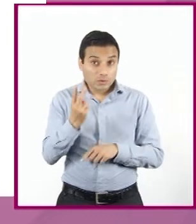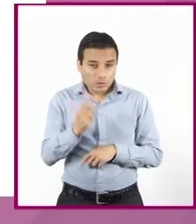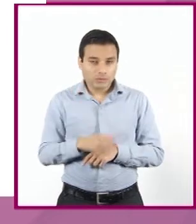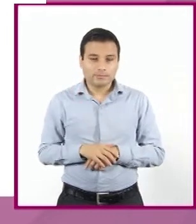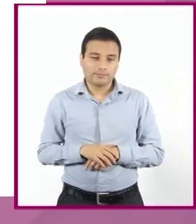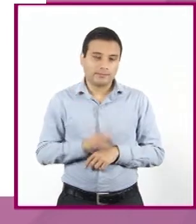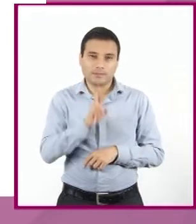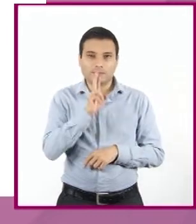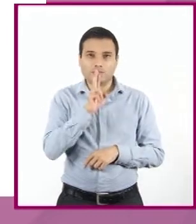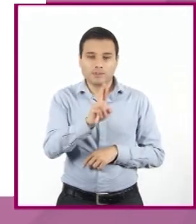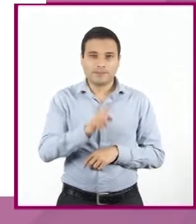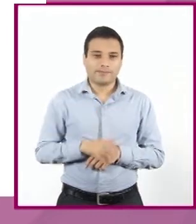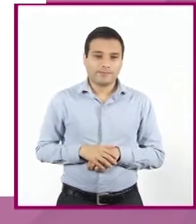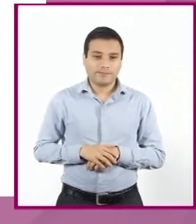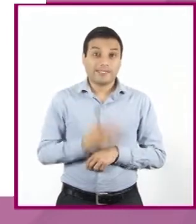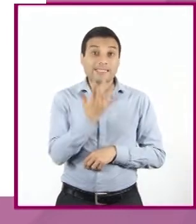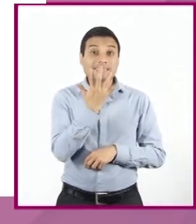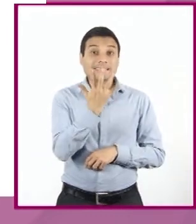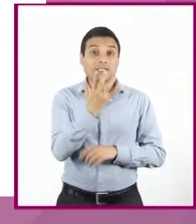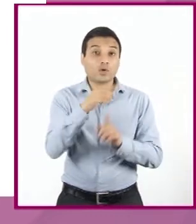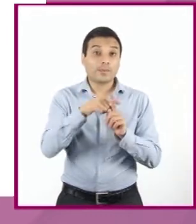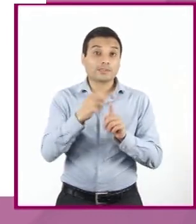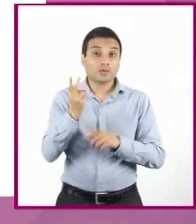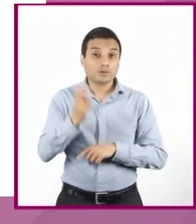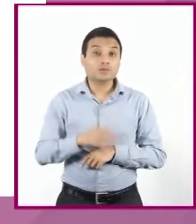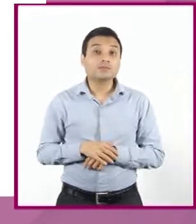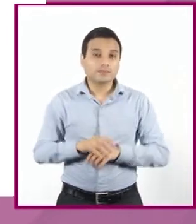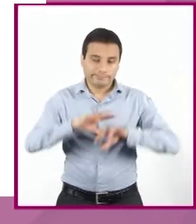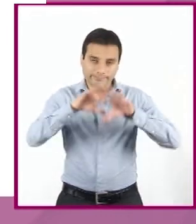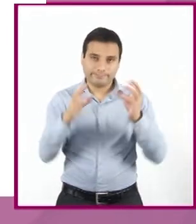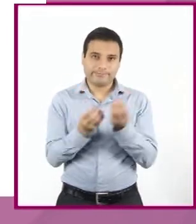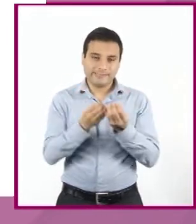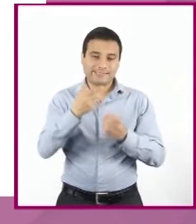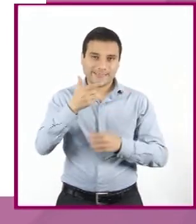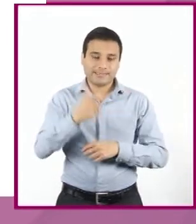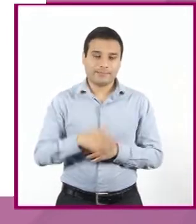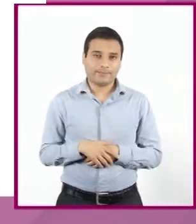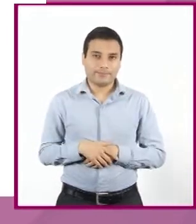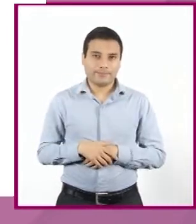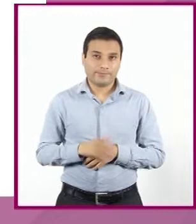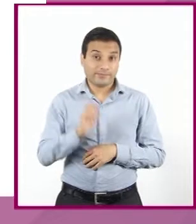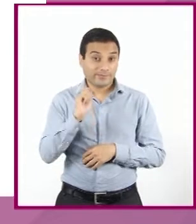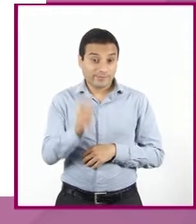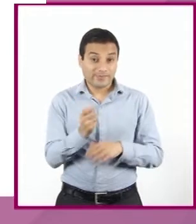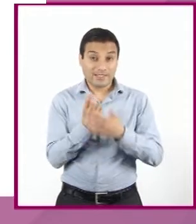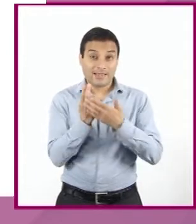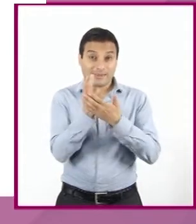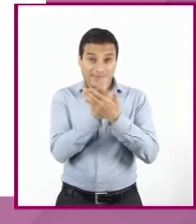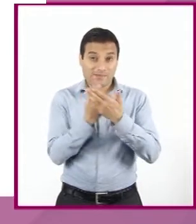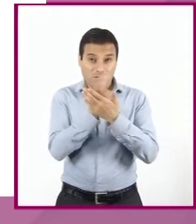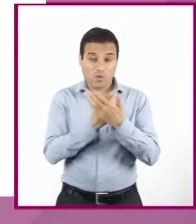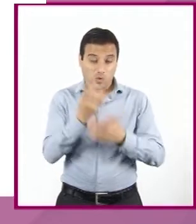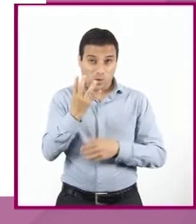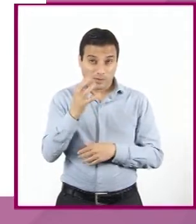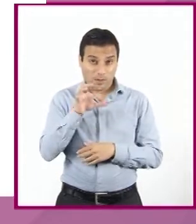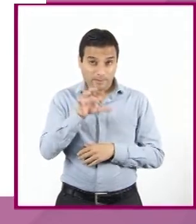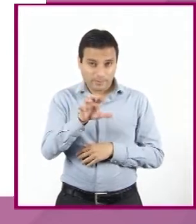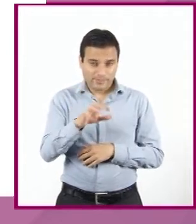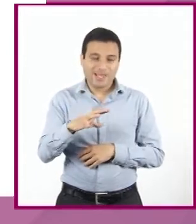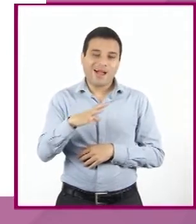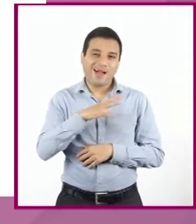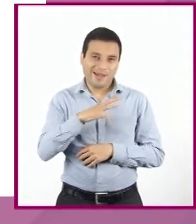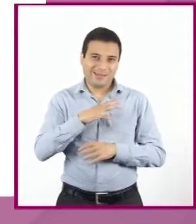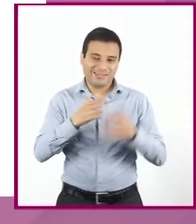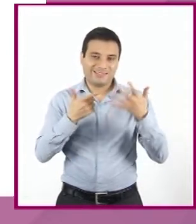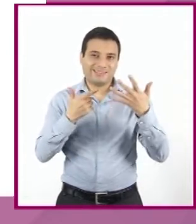que quedaría 5 más 2 igual a 7. Por lo tanto, la figura o término 4 tendrá